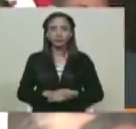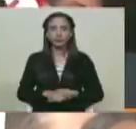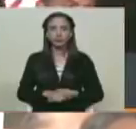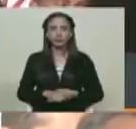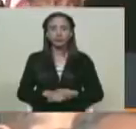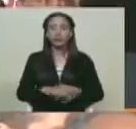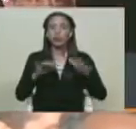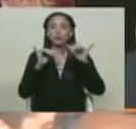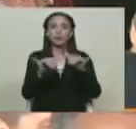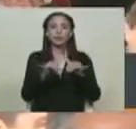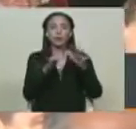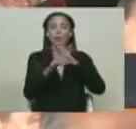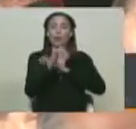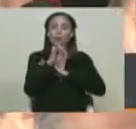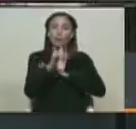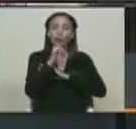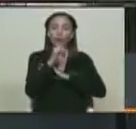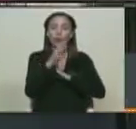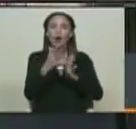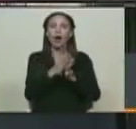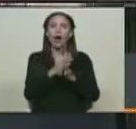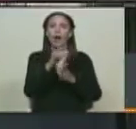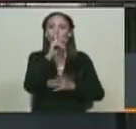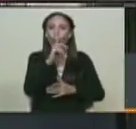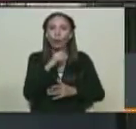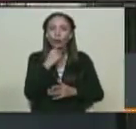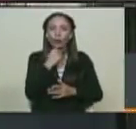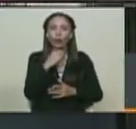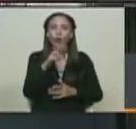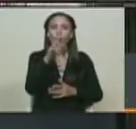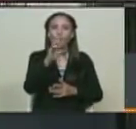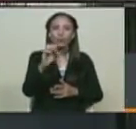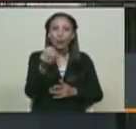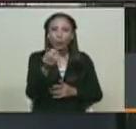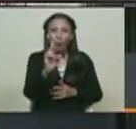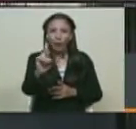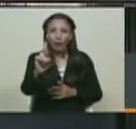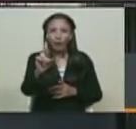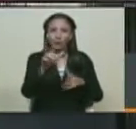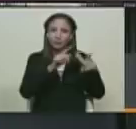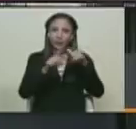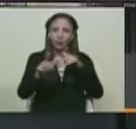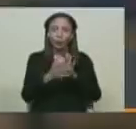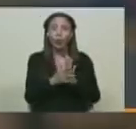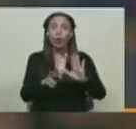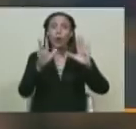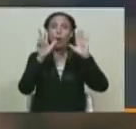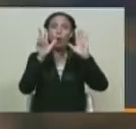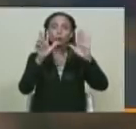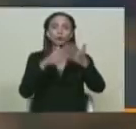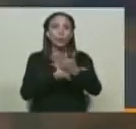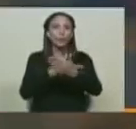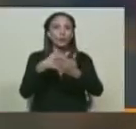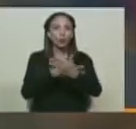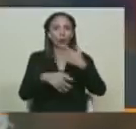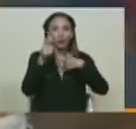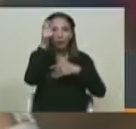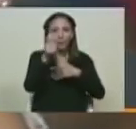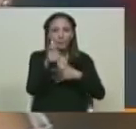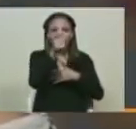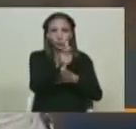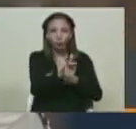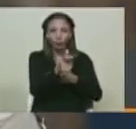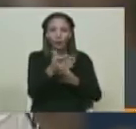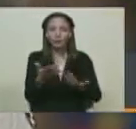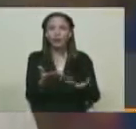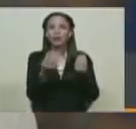Así lo anuncio, a través de la aplicación BQR vamos a llegar a 8 millones de venezolanos